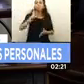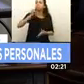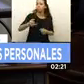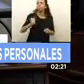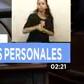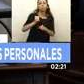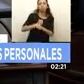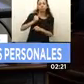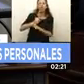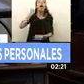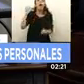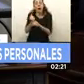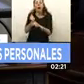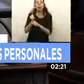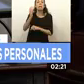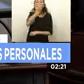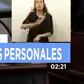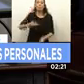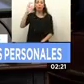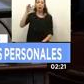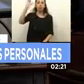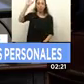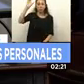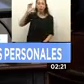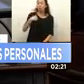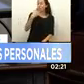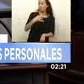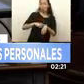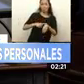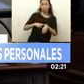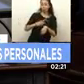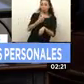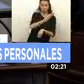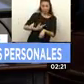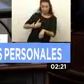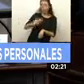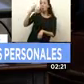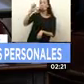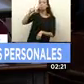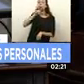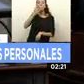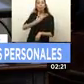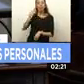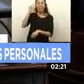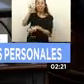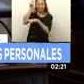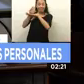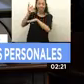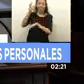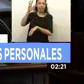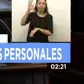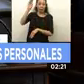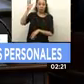presidentes del Banco Central fíjese yo tuve a Mercedes marcó del P y nunca pude conseguir que le aprobaran el pliego sin embargo Adolfo